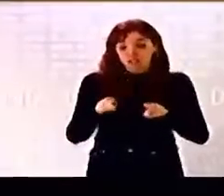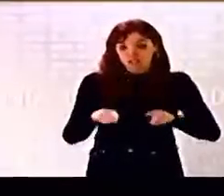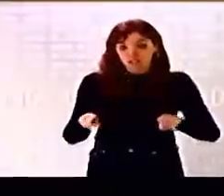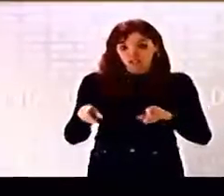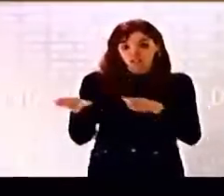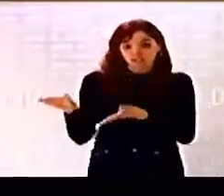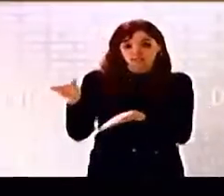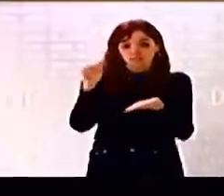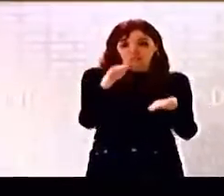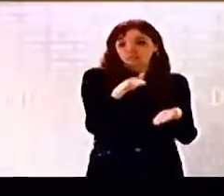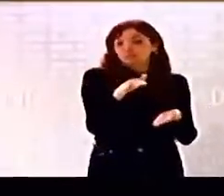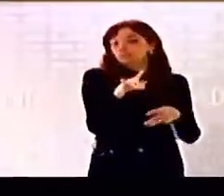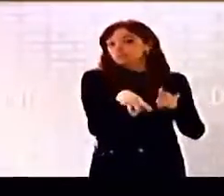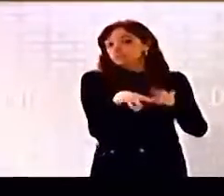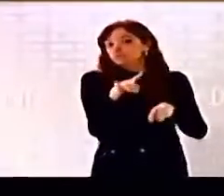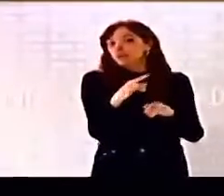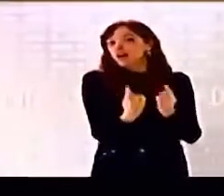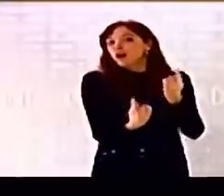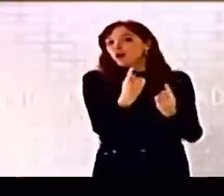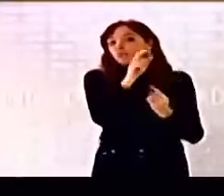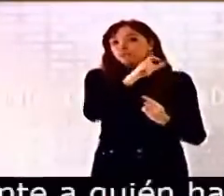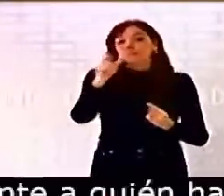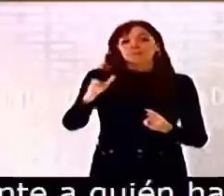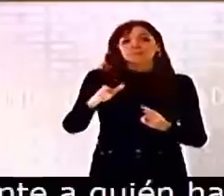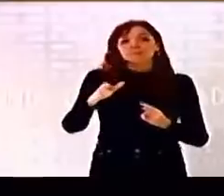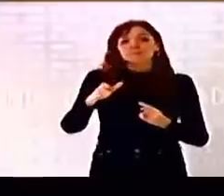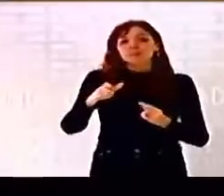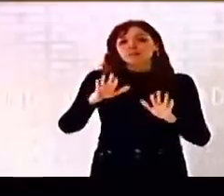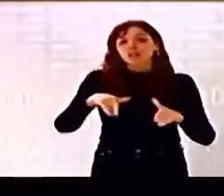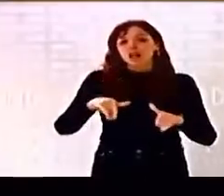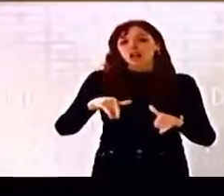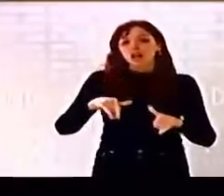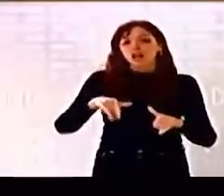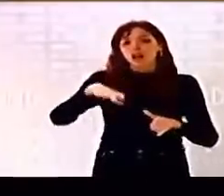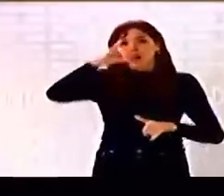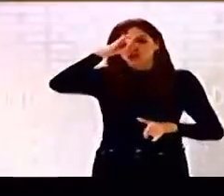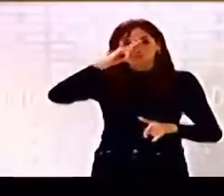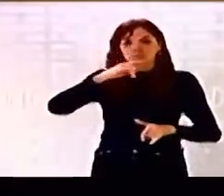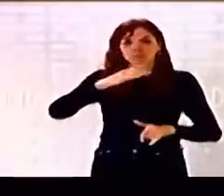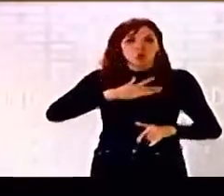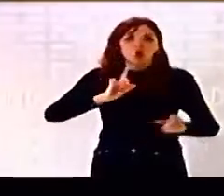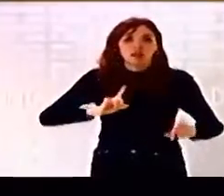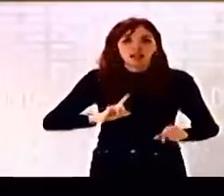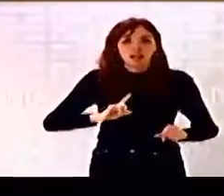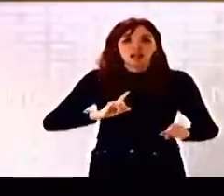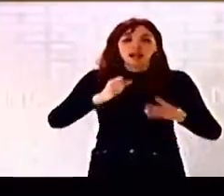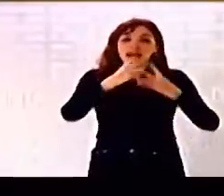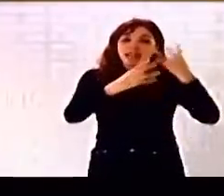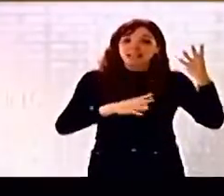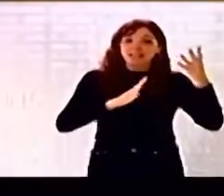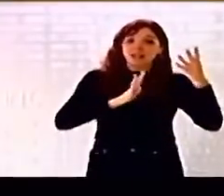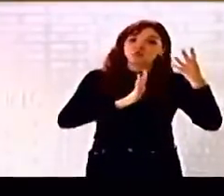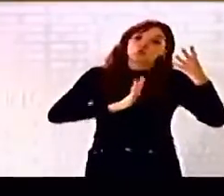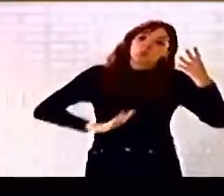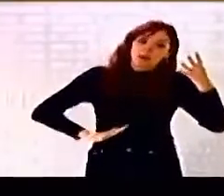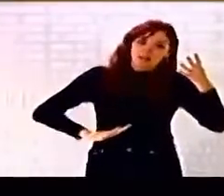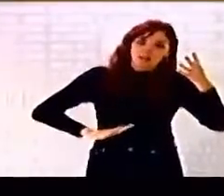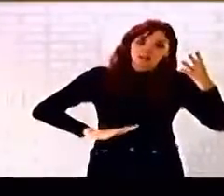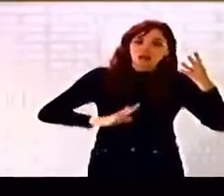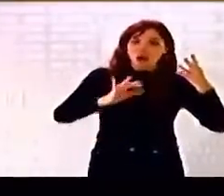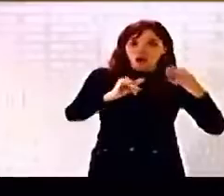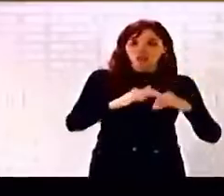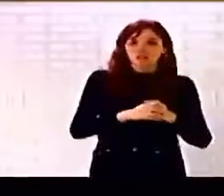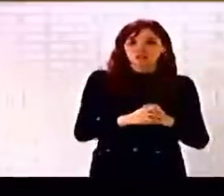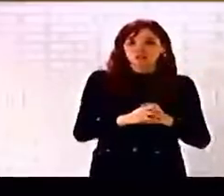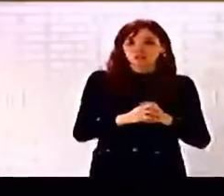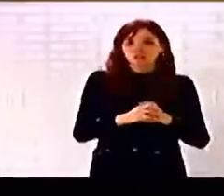como hay gente que puede decidir en último momento no vacunarse, hay una lista de suplentes, por decirlo de alguna manera. Y